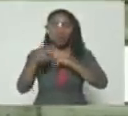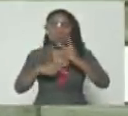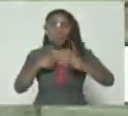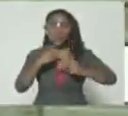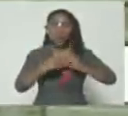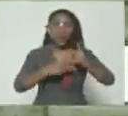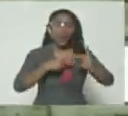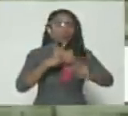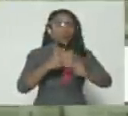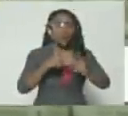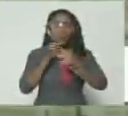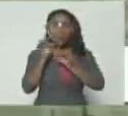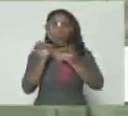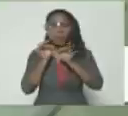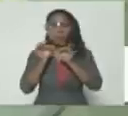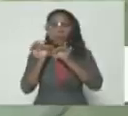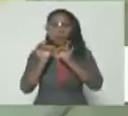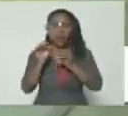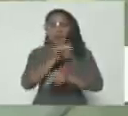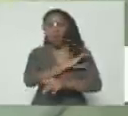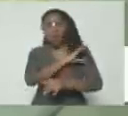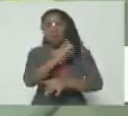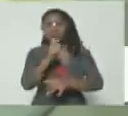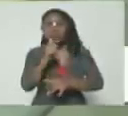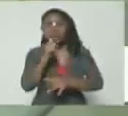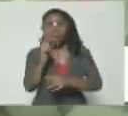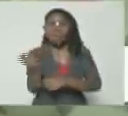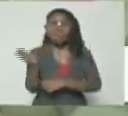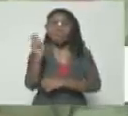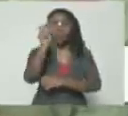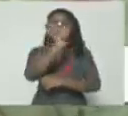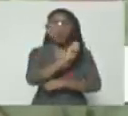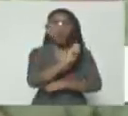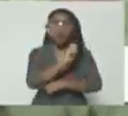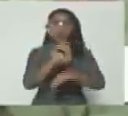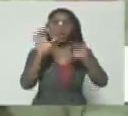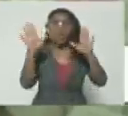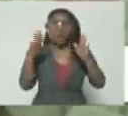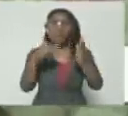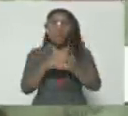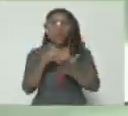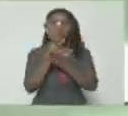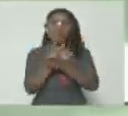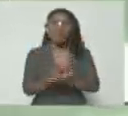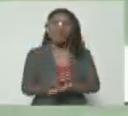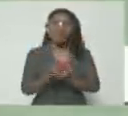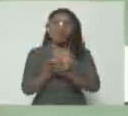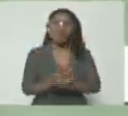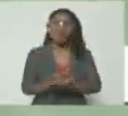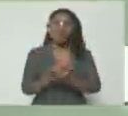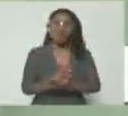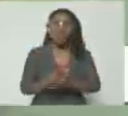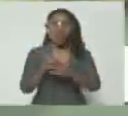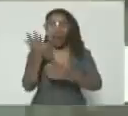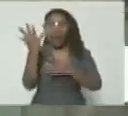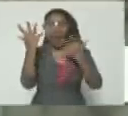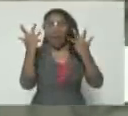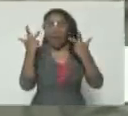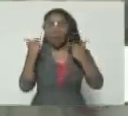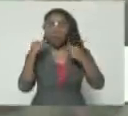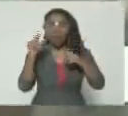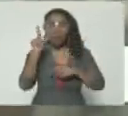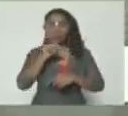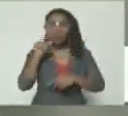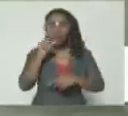proceso, y lo comentábamos con la directiva mensual, presidente, 10.000 toneladas de proteína animal, de aves,